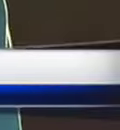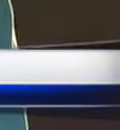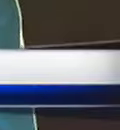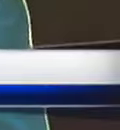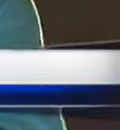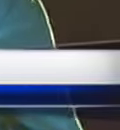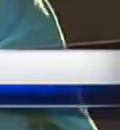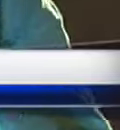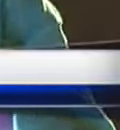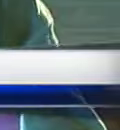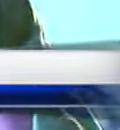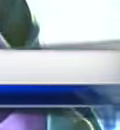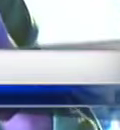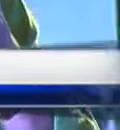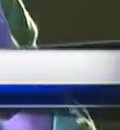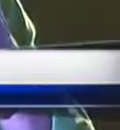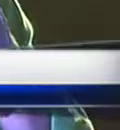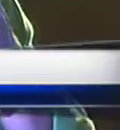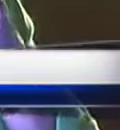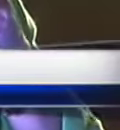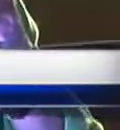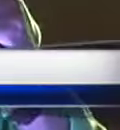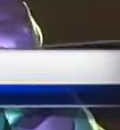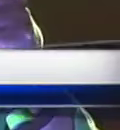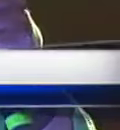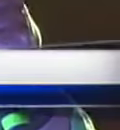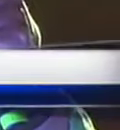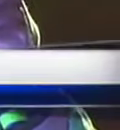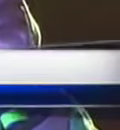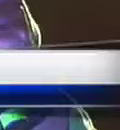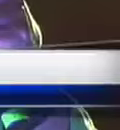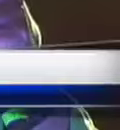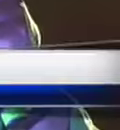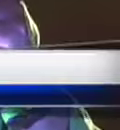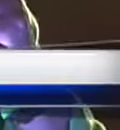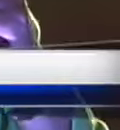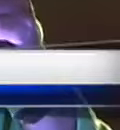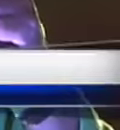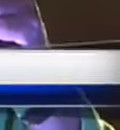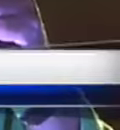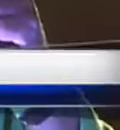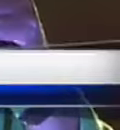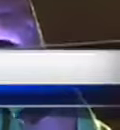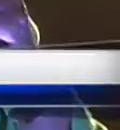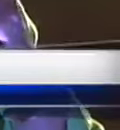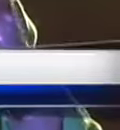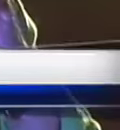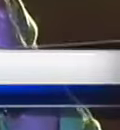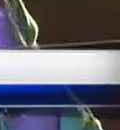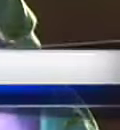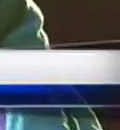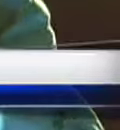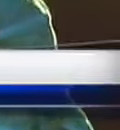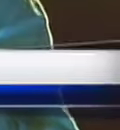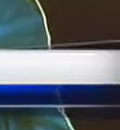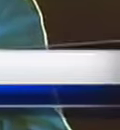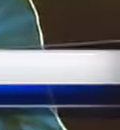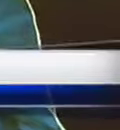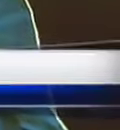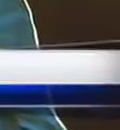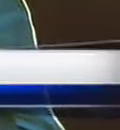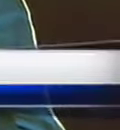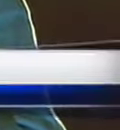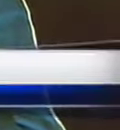Encorvado, con la mirada distante, casi no oía, lleno de